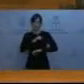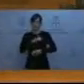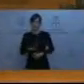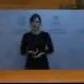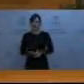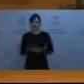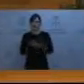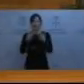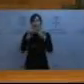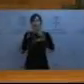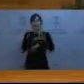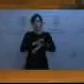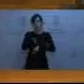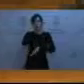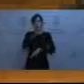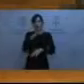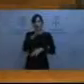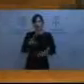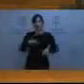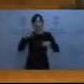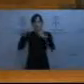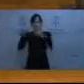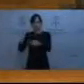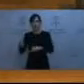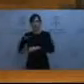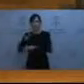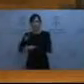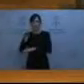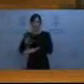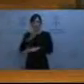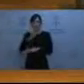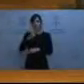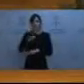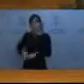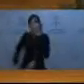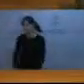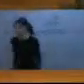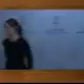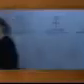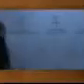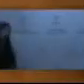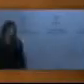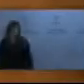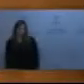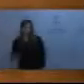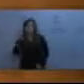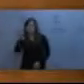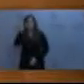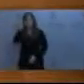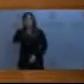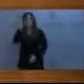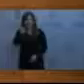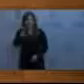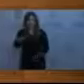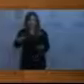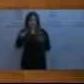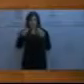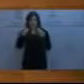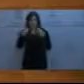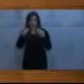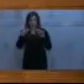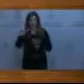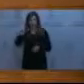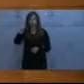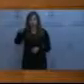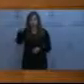Gracias, consejero. Para replicar o repreguntar, tiene la palabra el señor Cuervas Mons. Sí, muchas gracias. Bueno, primero me causa sorpresa que